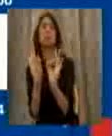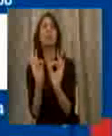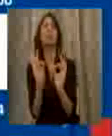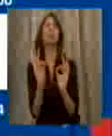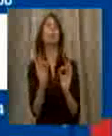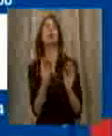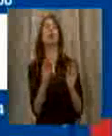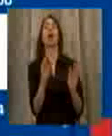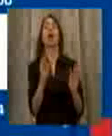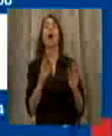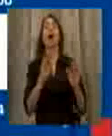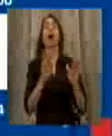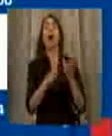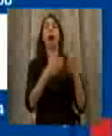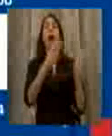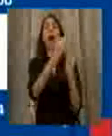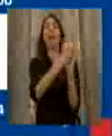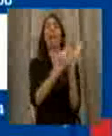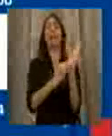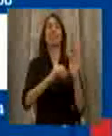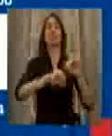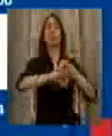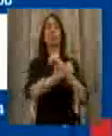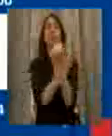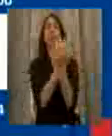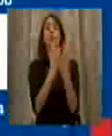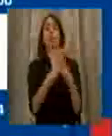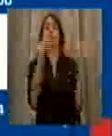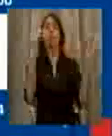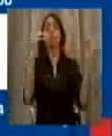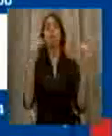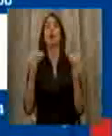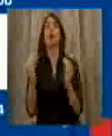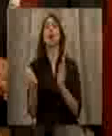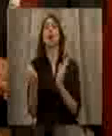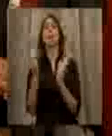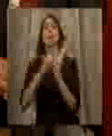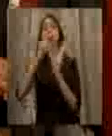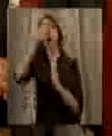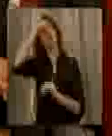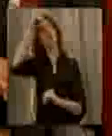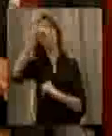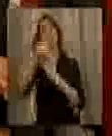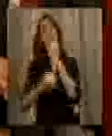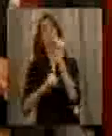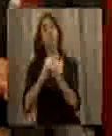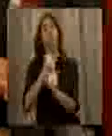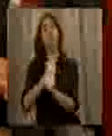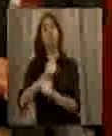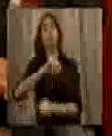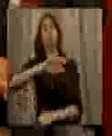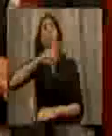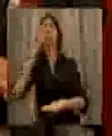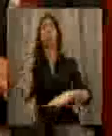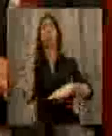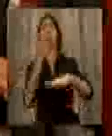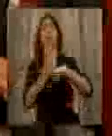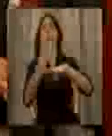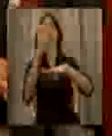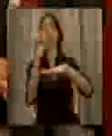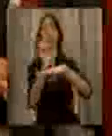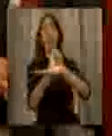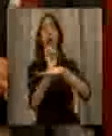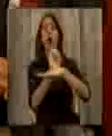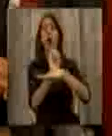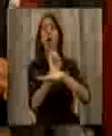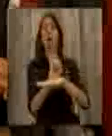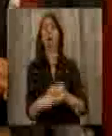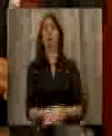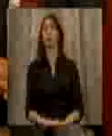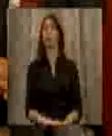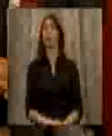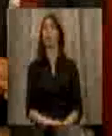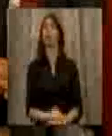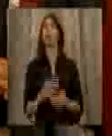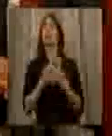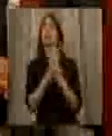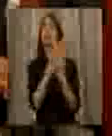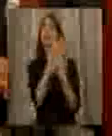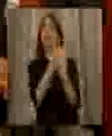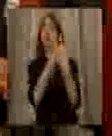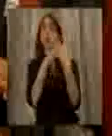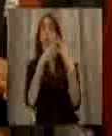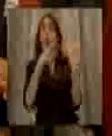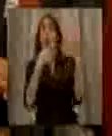registro de prófugos, el aumento de penas por robo de automóviles, es decir, una instrumental completo para